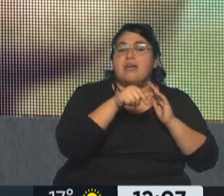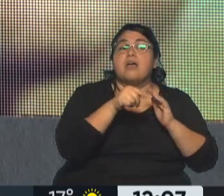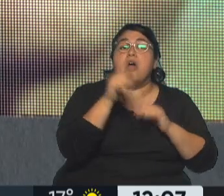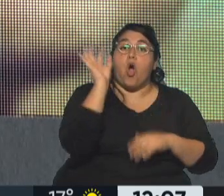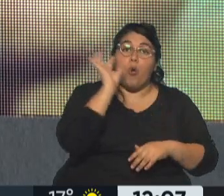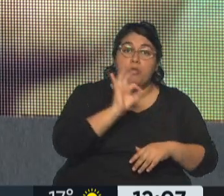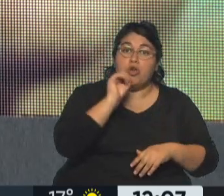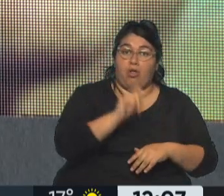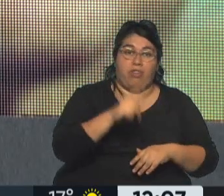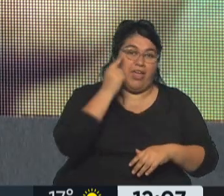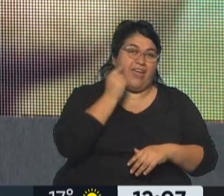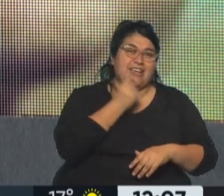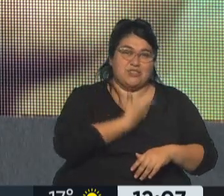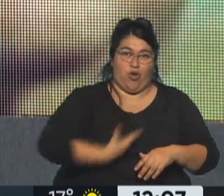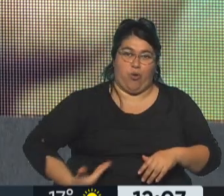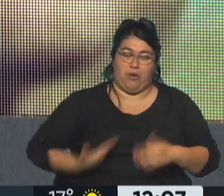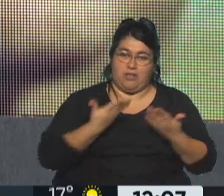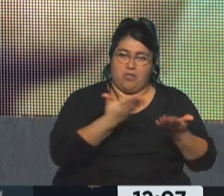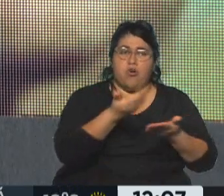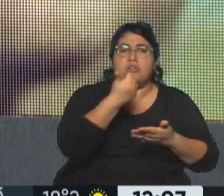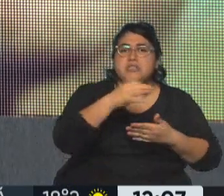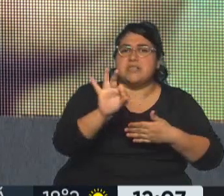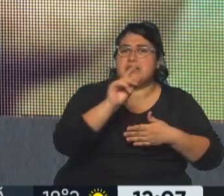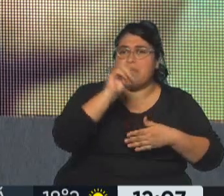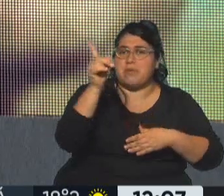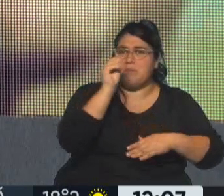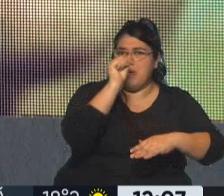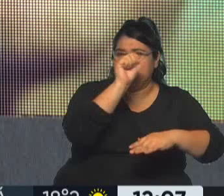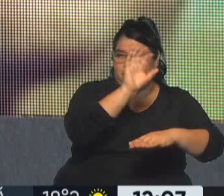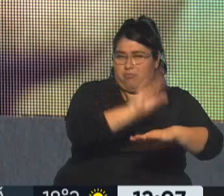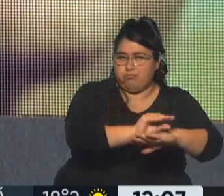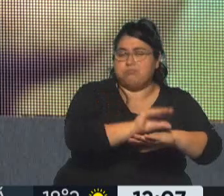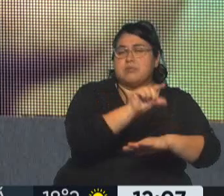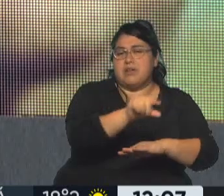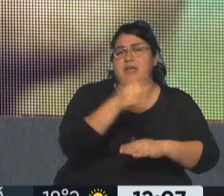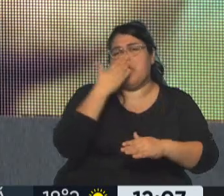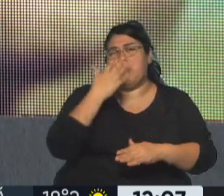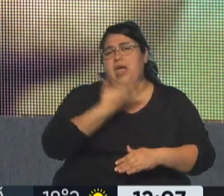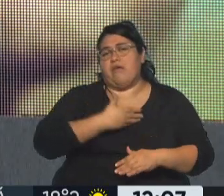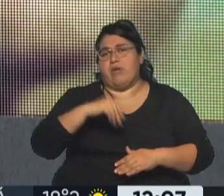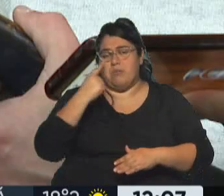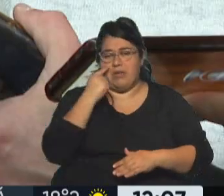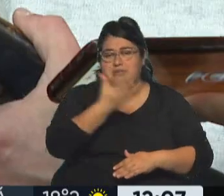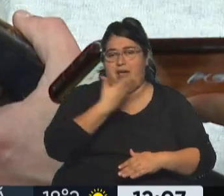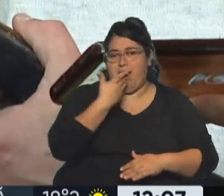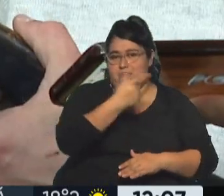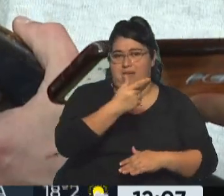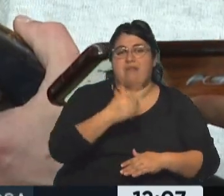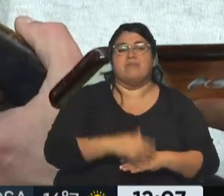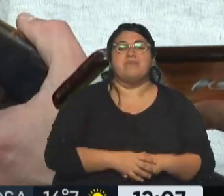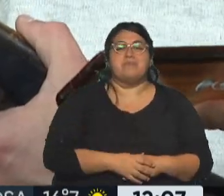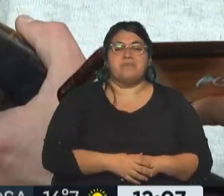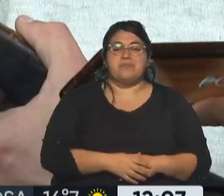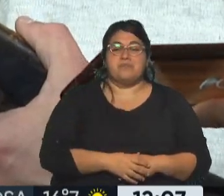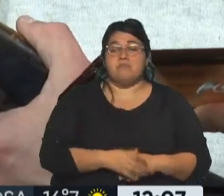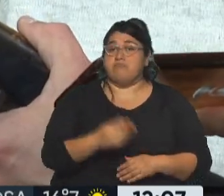sobre el pago justamente de estos 60 mil pesos y el acuerdo con el fondo monetario internacional entre otras cuestiones esto decía que es